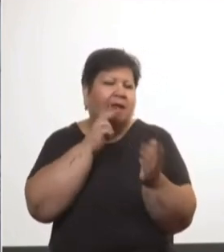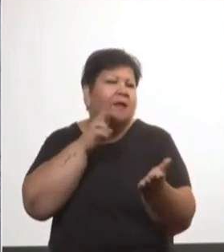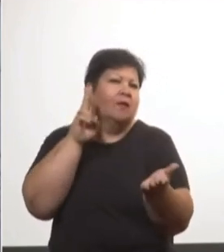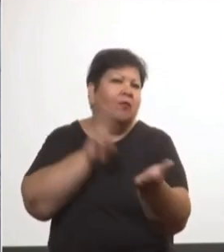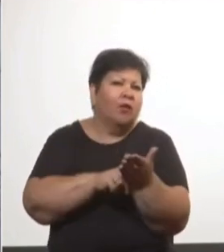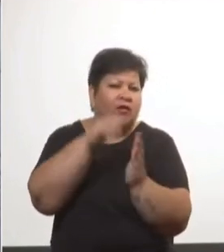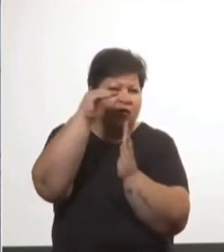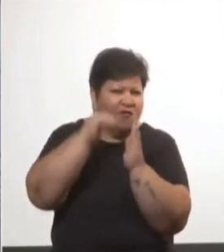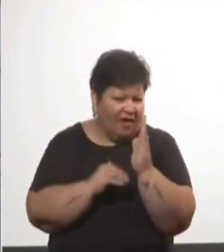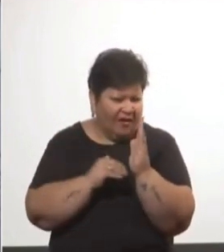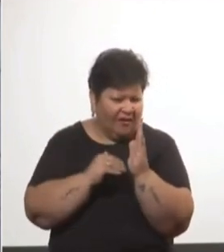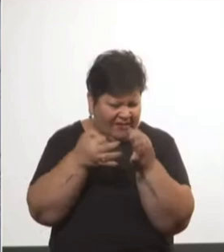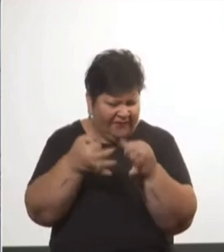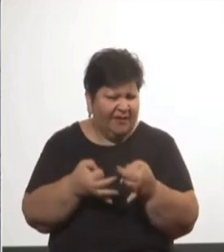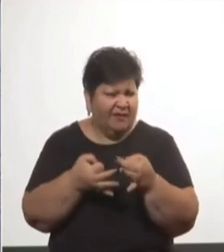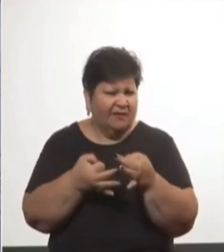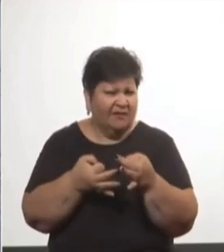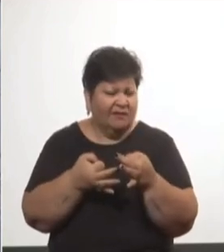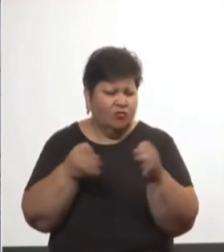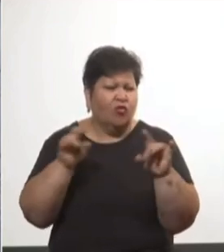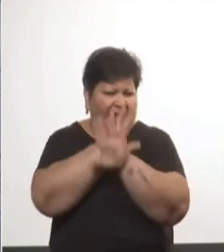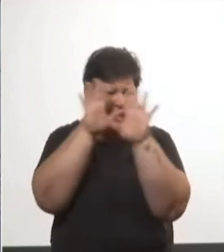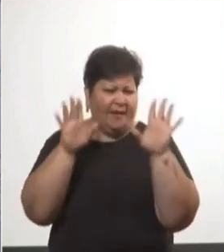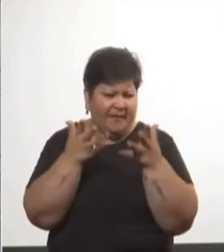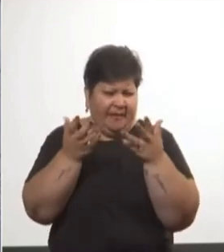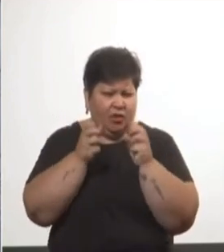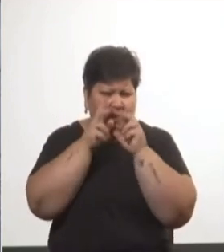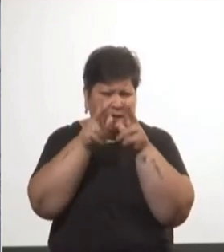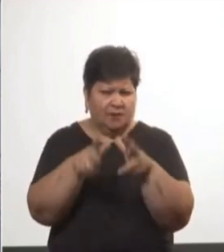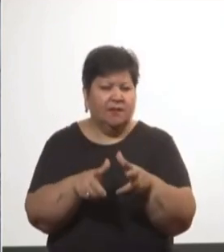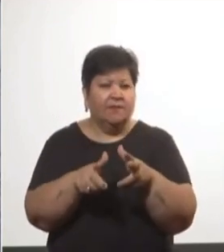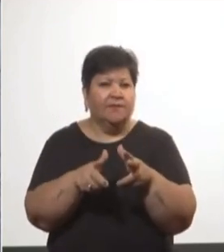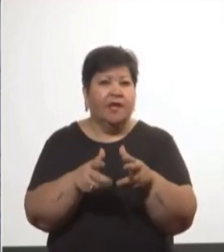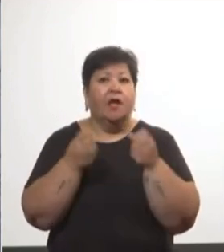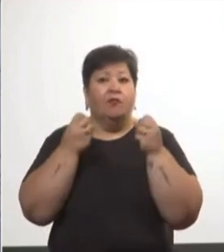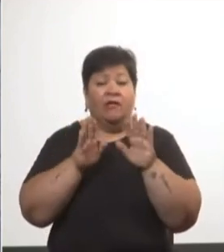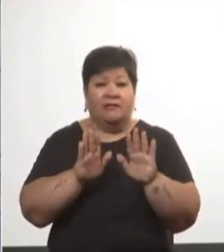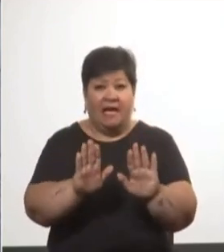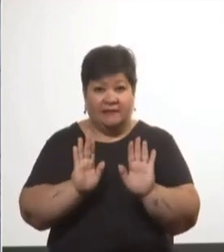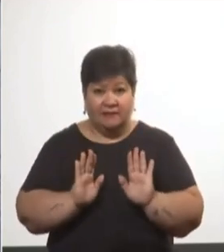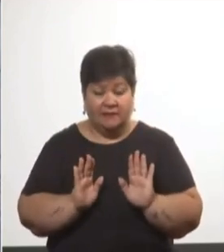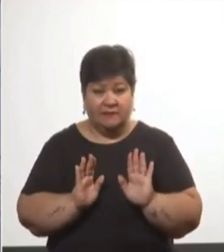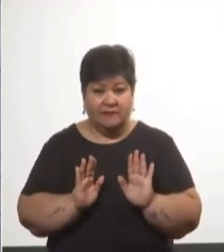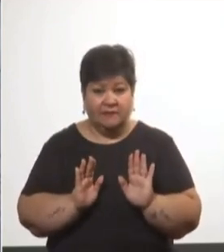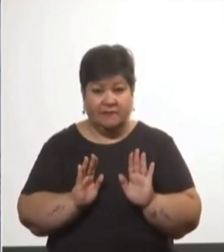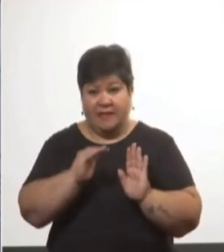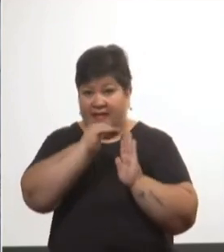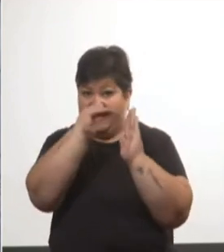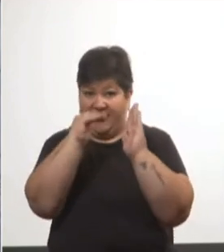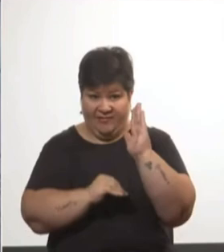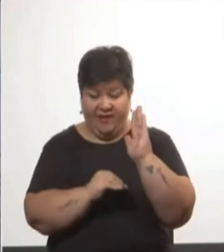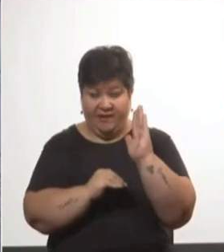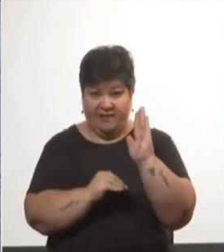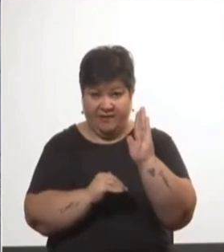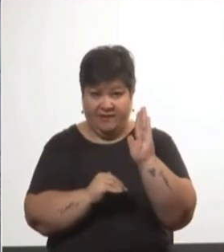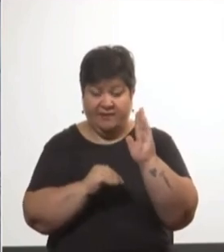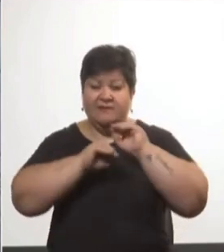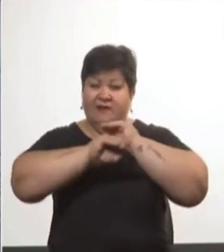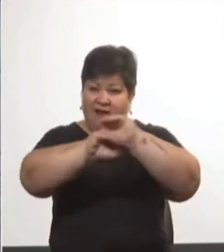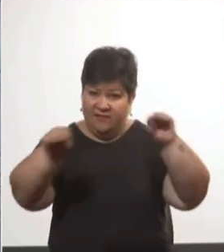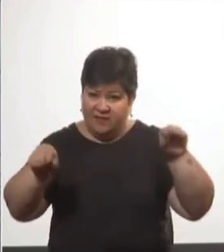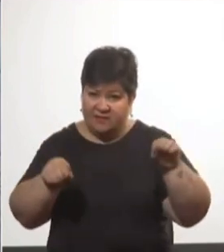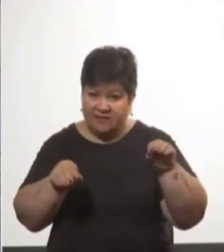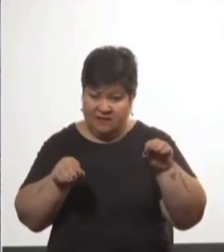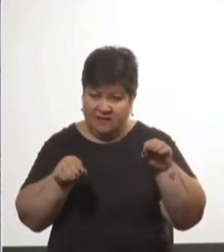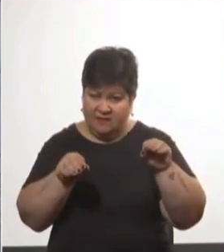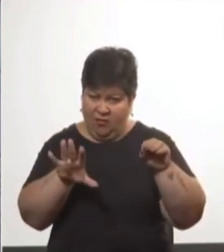quiero decir claramente, porque de ser así, esta rebaja que se está anunciando es la